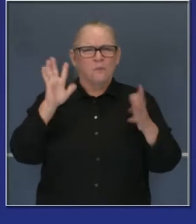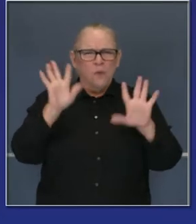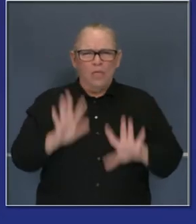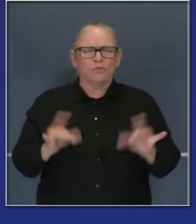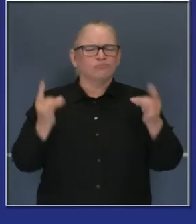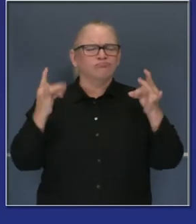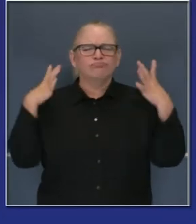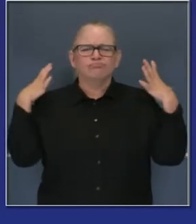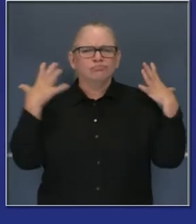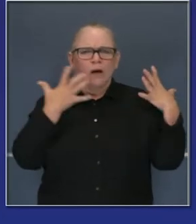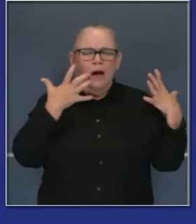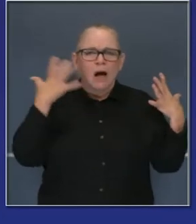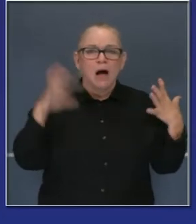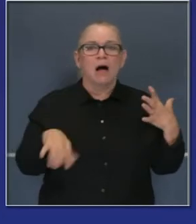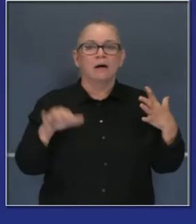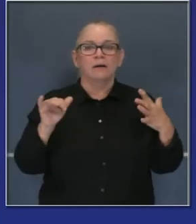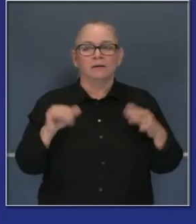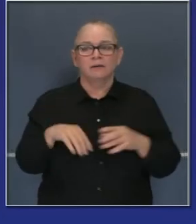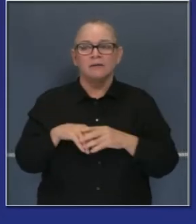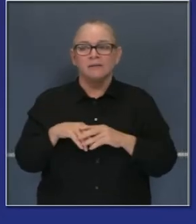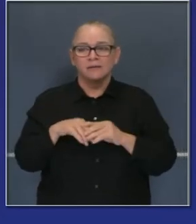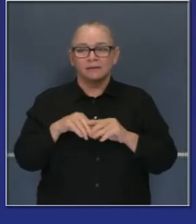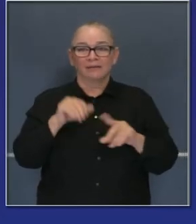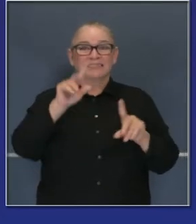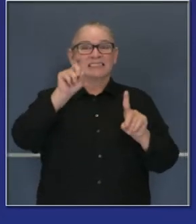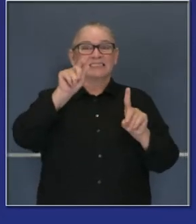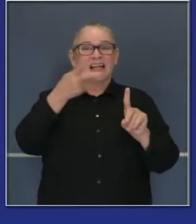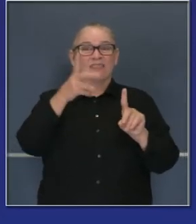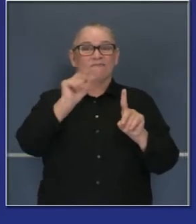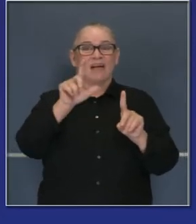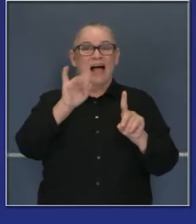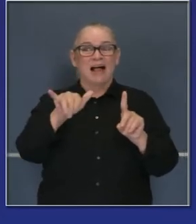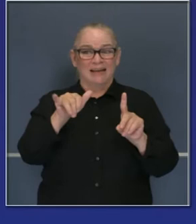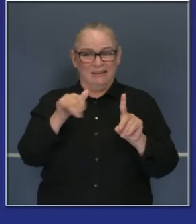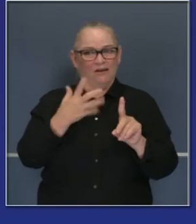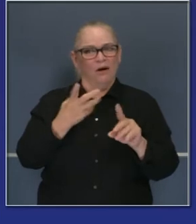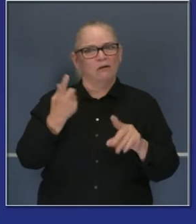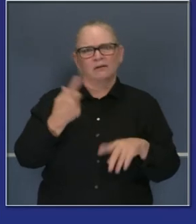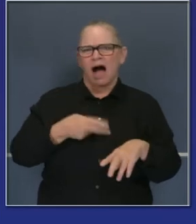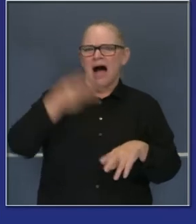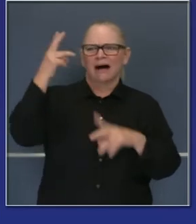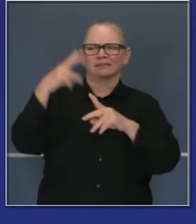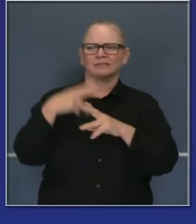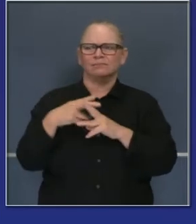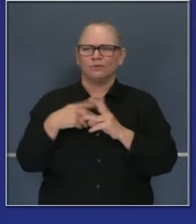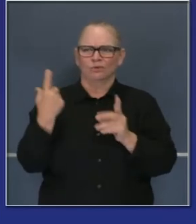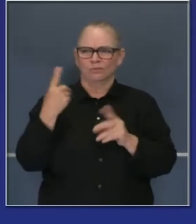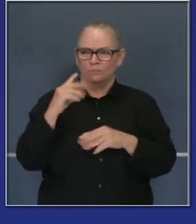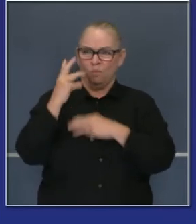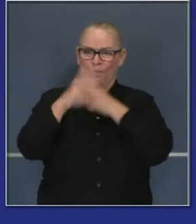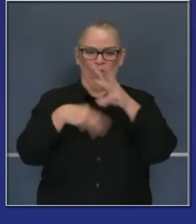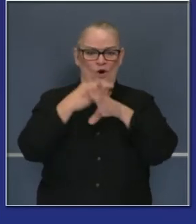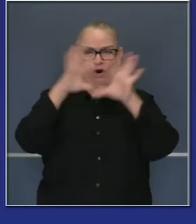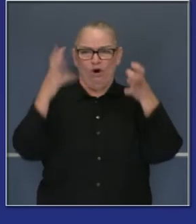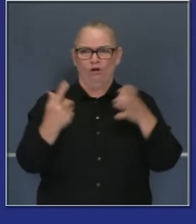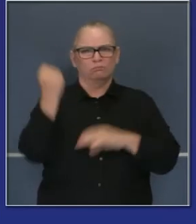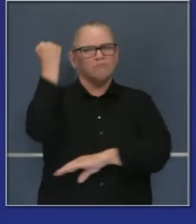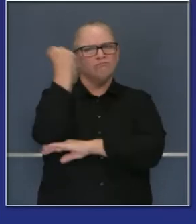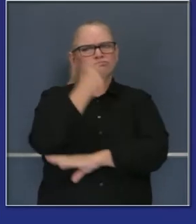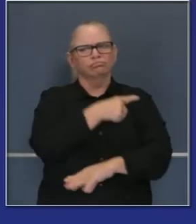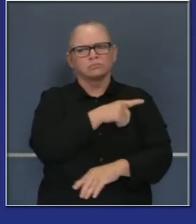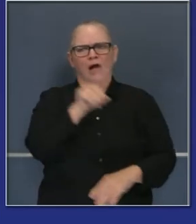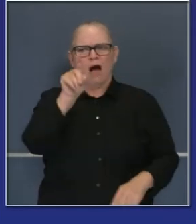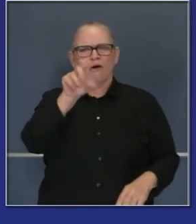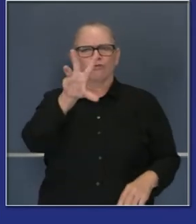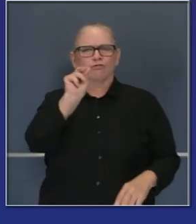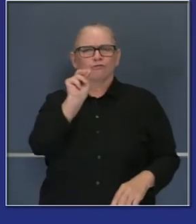133 lados en 10 real y que eso se analizará más creado con más cuidado pero creemos que tal vez sea